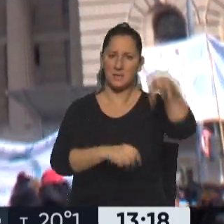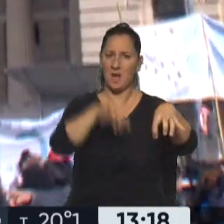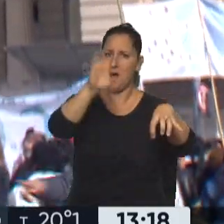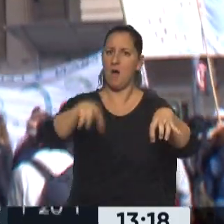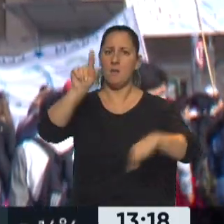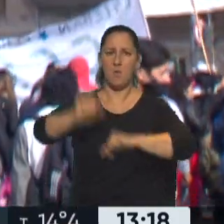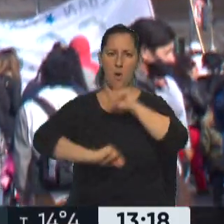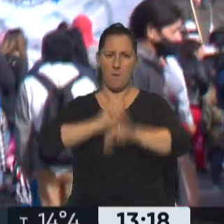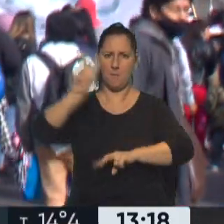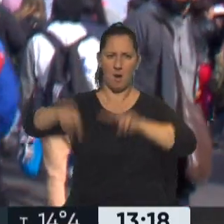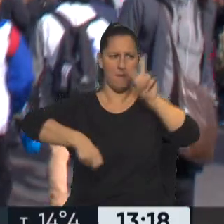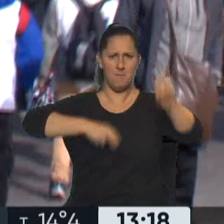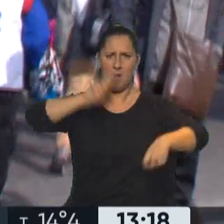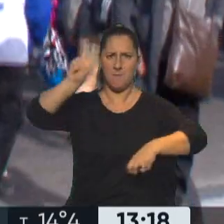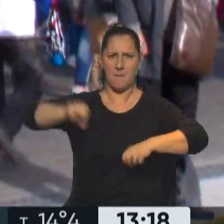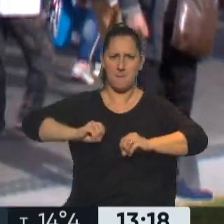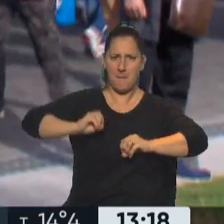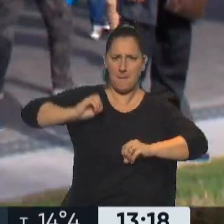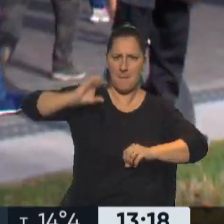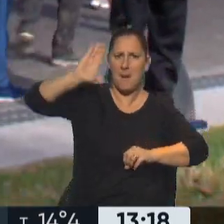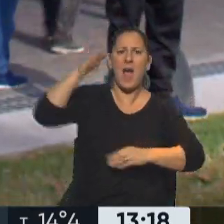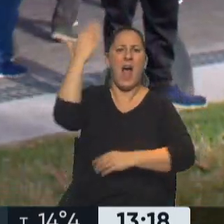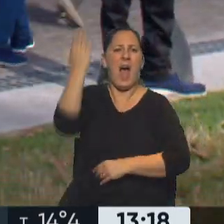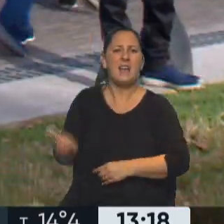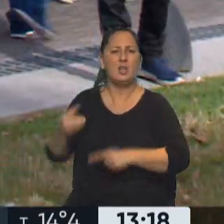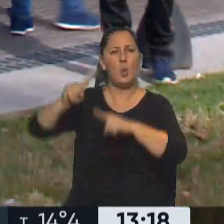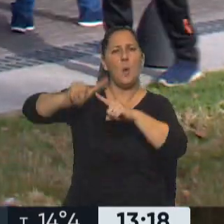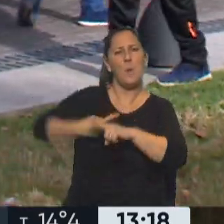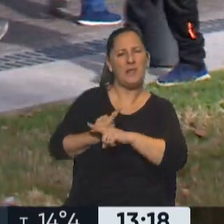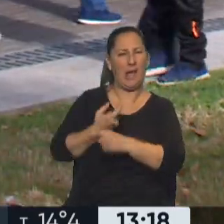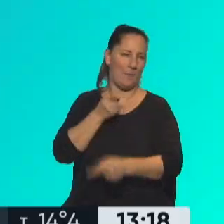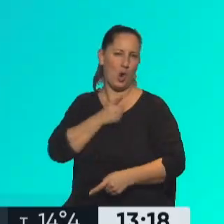acumulan cada vez más fortuna, también tienen una actitud política destituyente y golpista también.